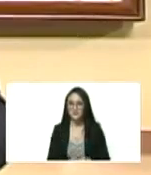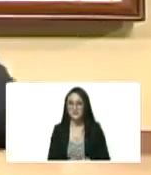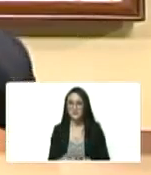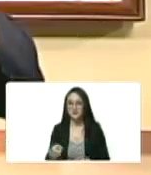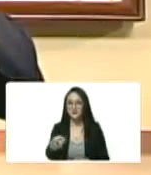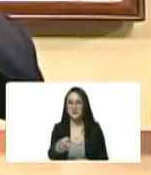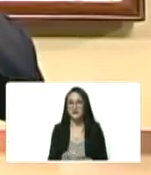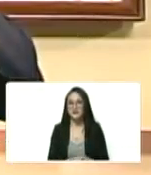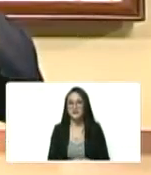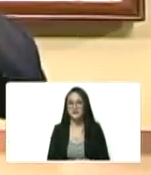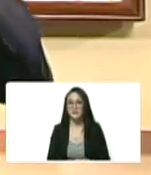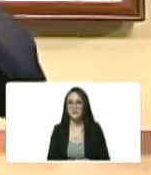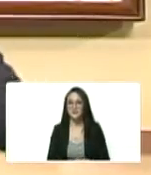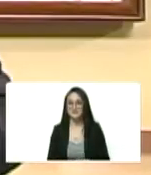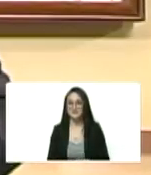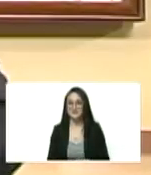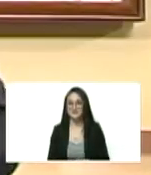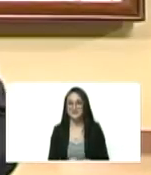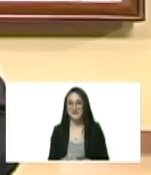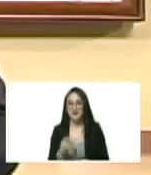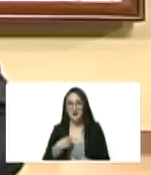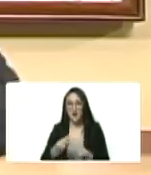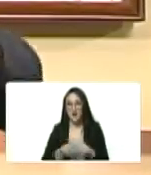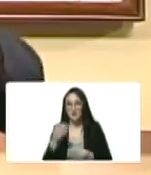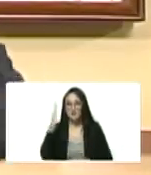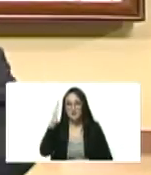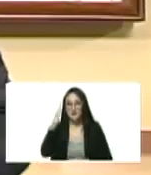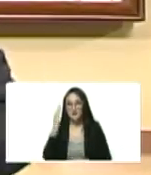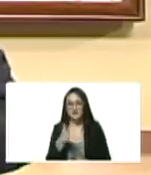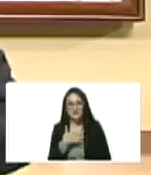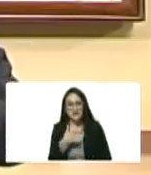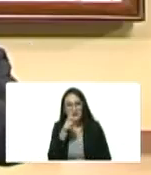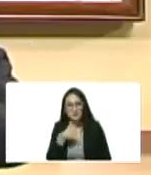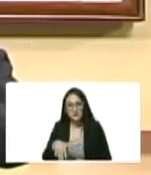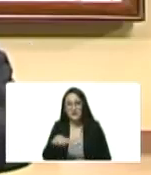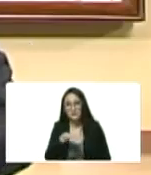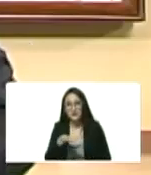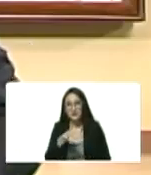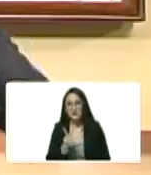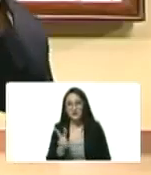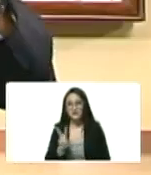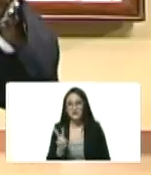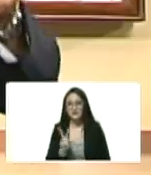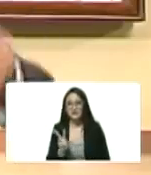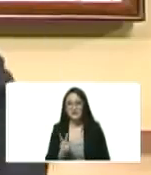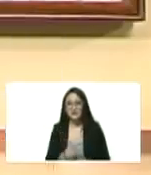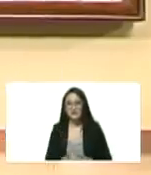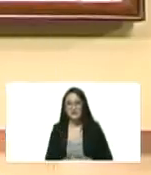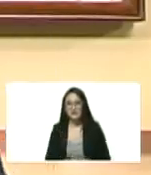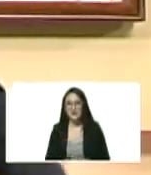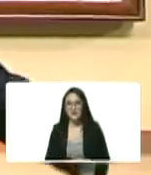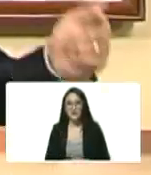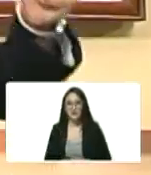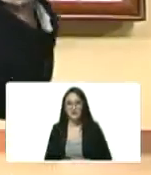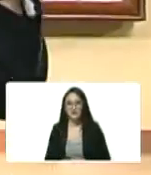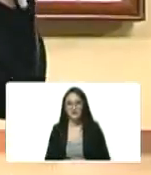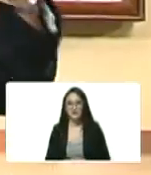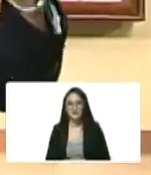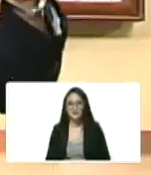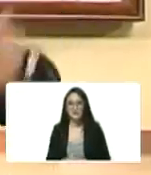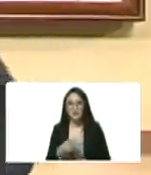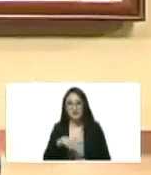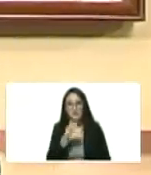Debemos sentirnos, como sé que se siente el pueblo de Venezuela, orgullosos. Y ustedes,